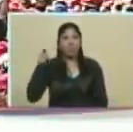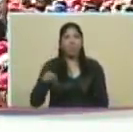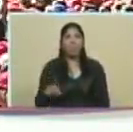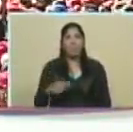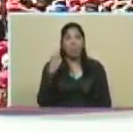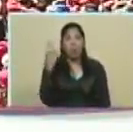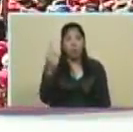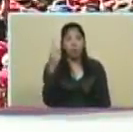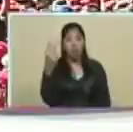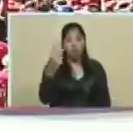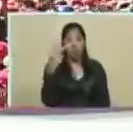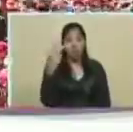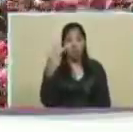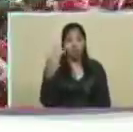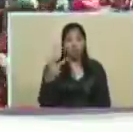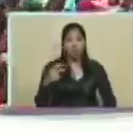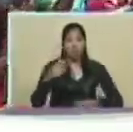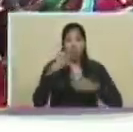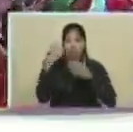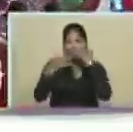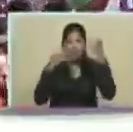a las tres.